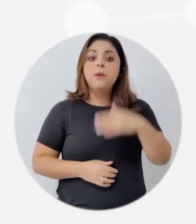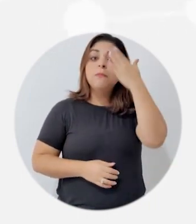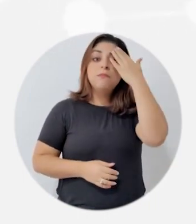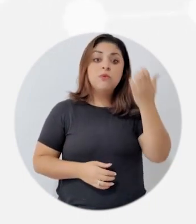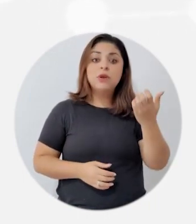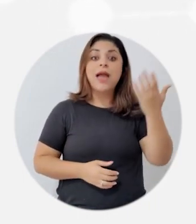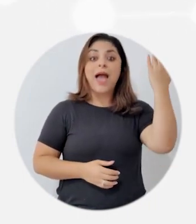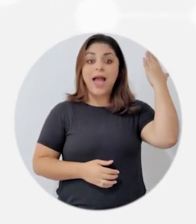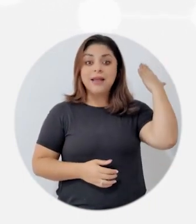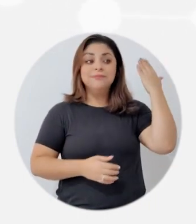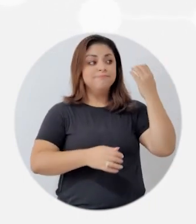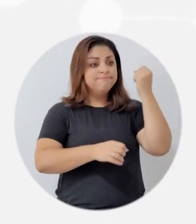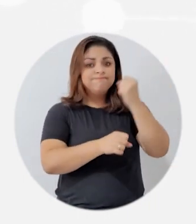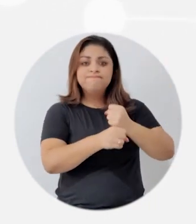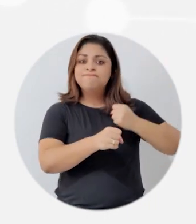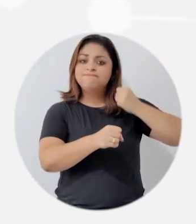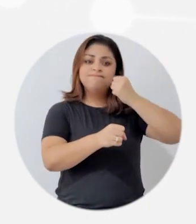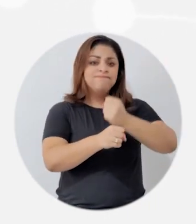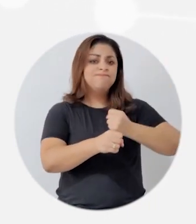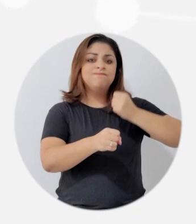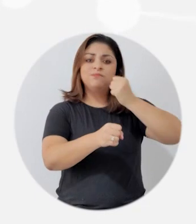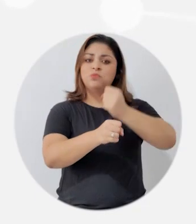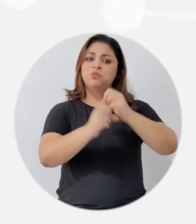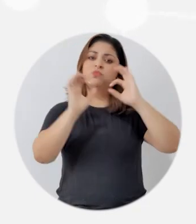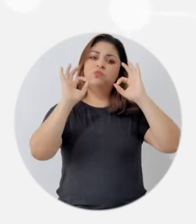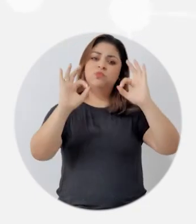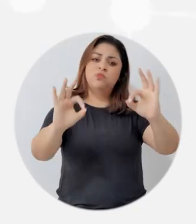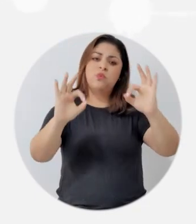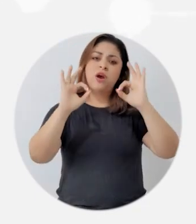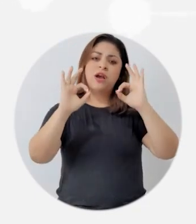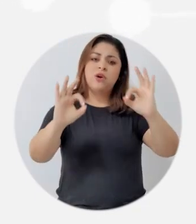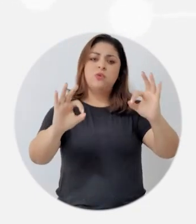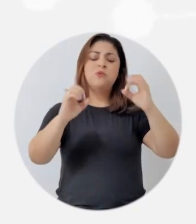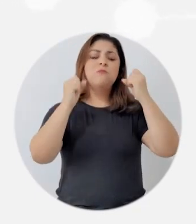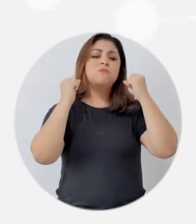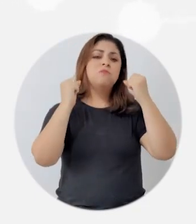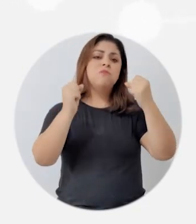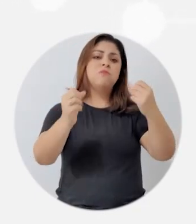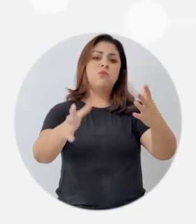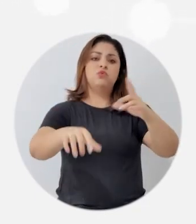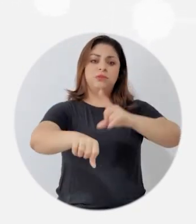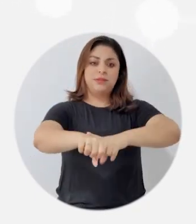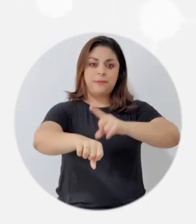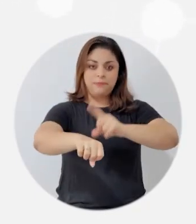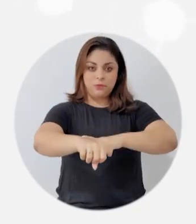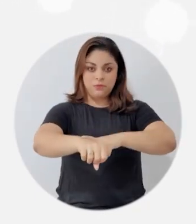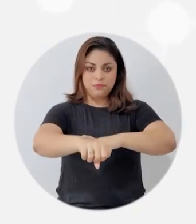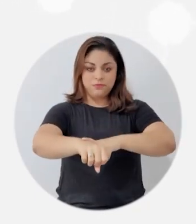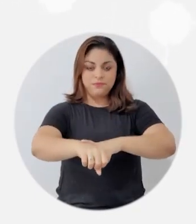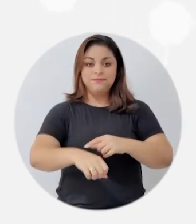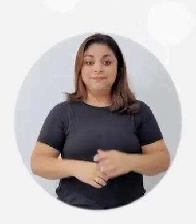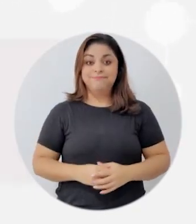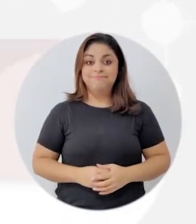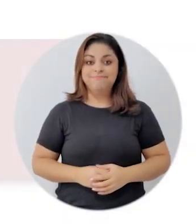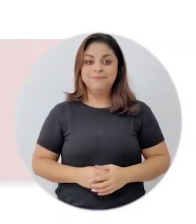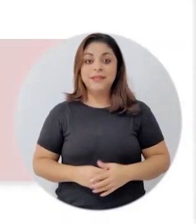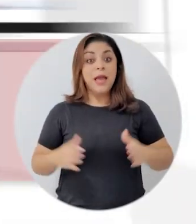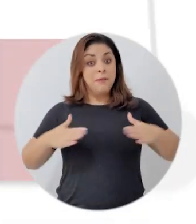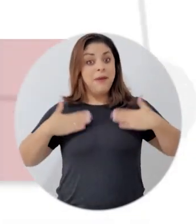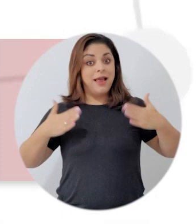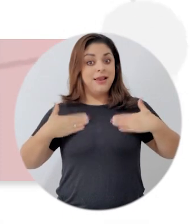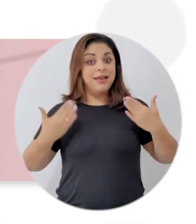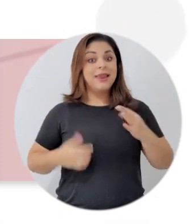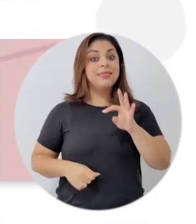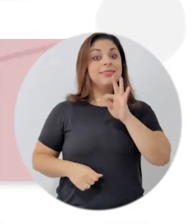del muy buen trabajo, porque se ha desarrollado un muy buen trabajo durante mucho tiempo. Me alegra saber que Tibás